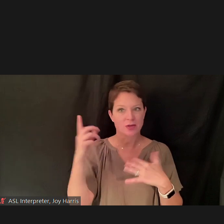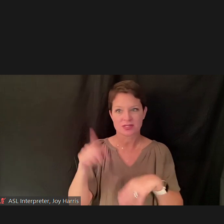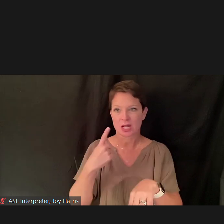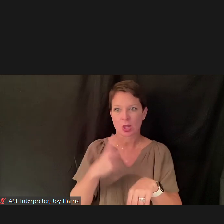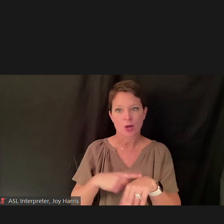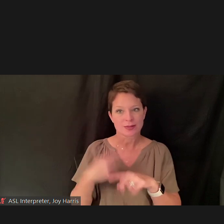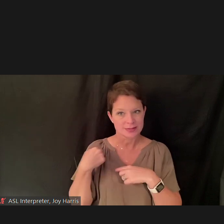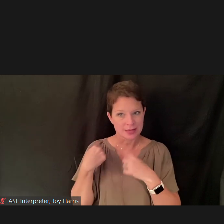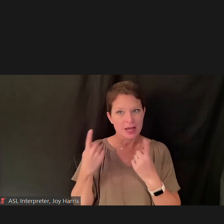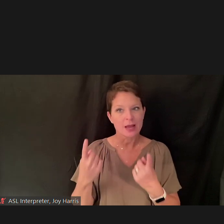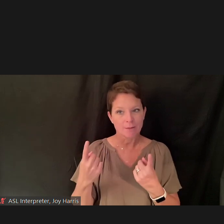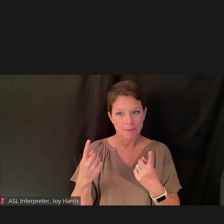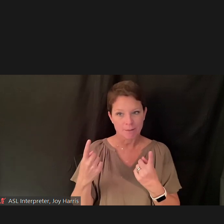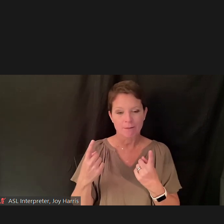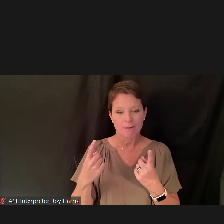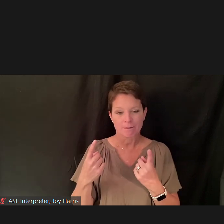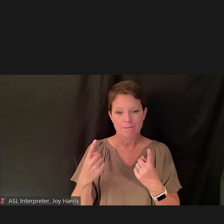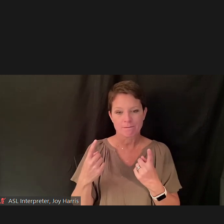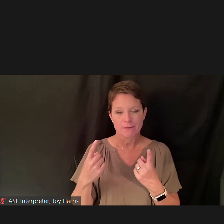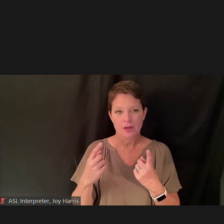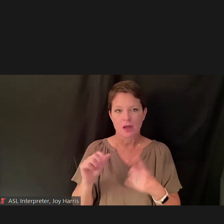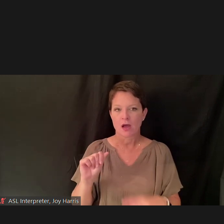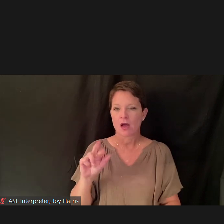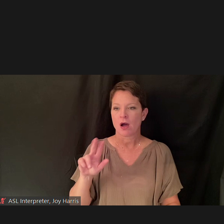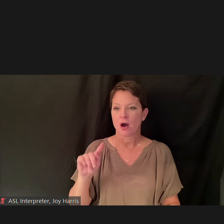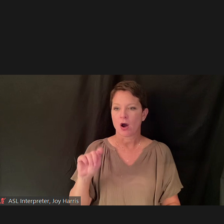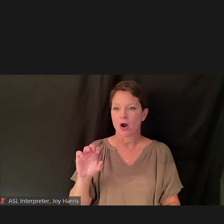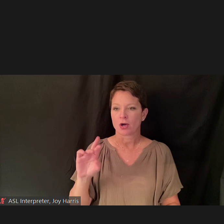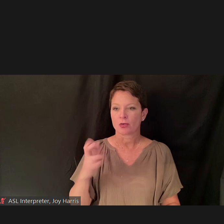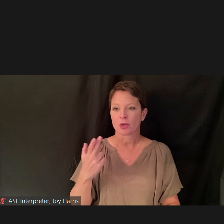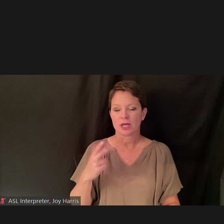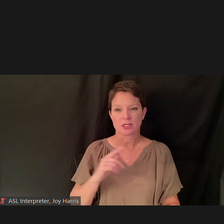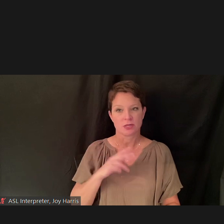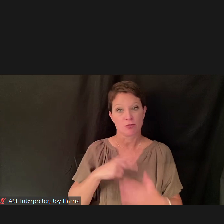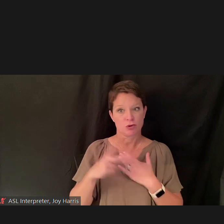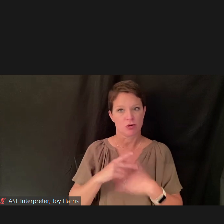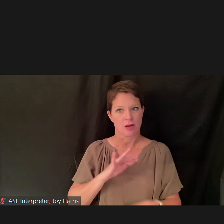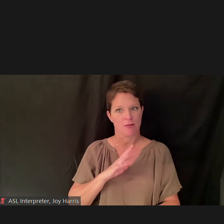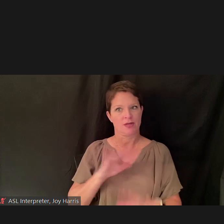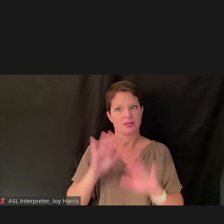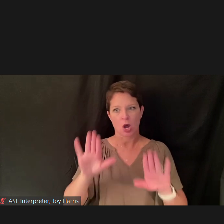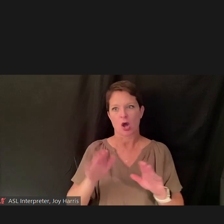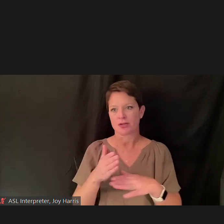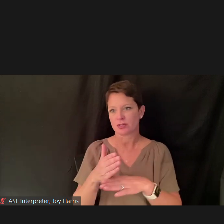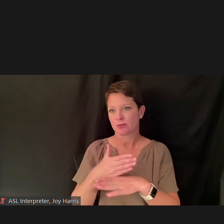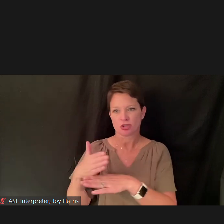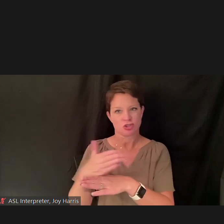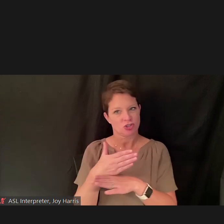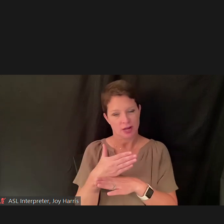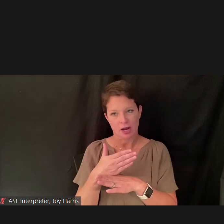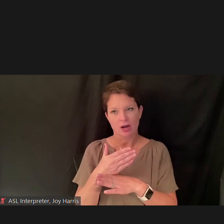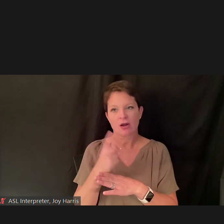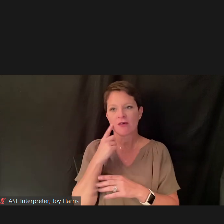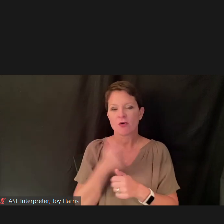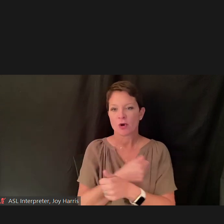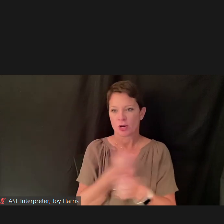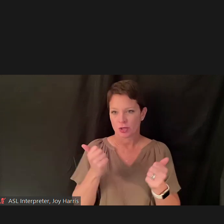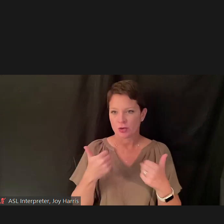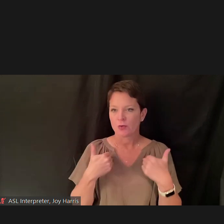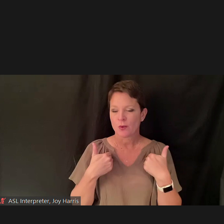Tenemos muchas preguntas de cómo mantenerse fresco sin no pasar tiempo fuera.